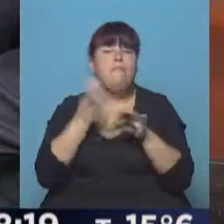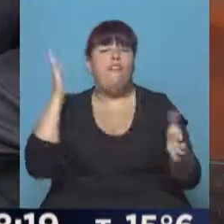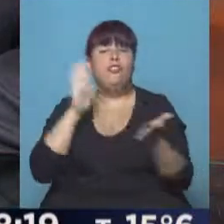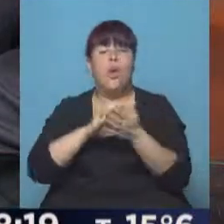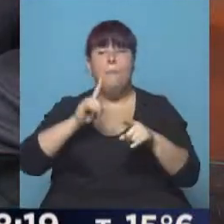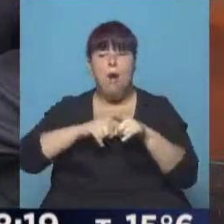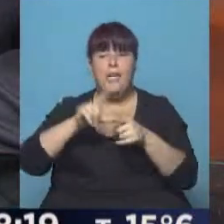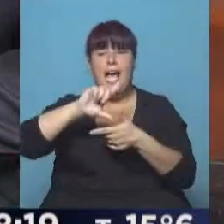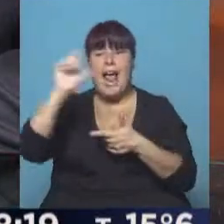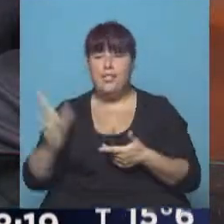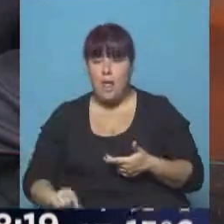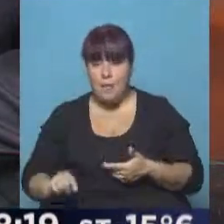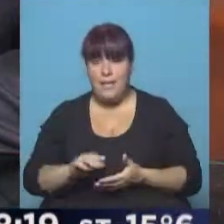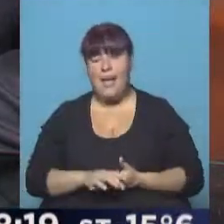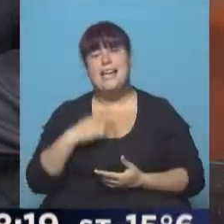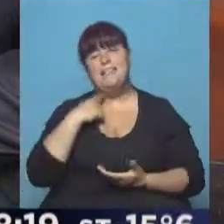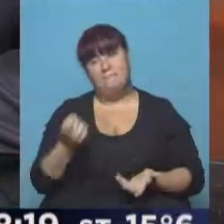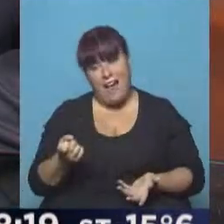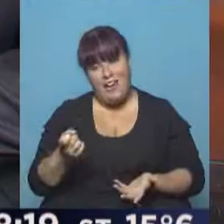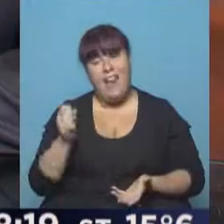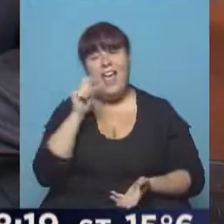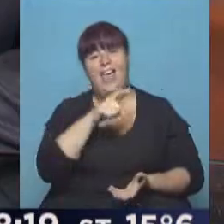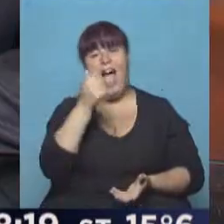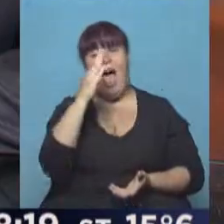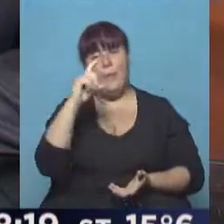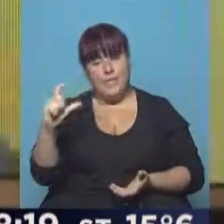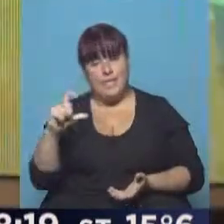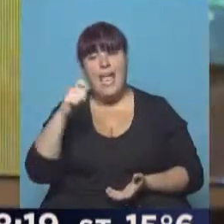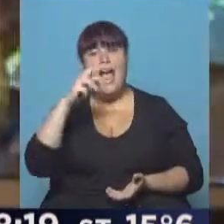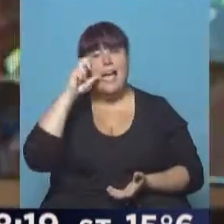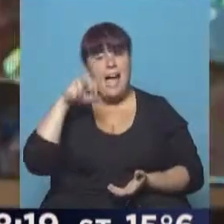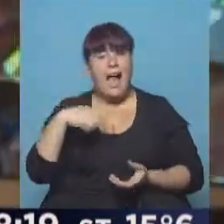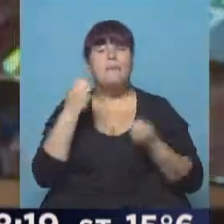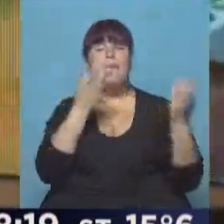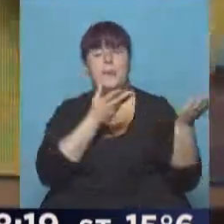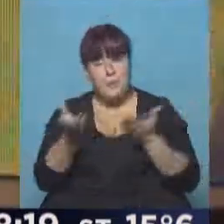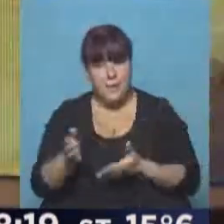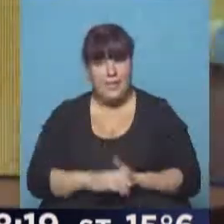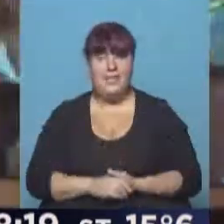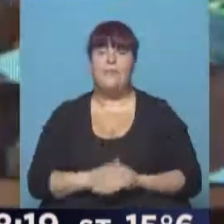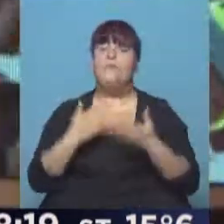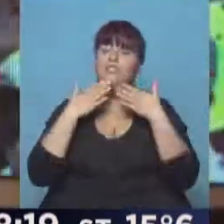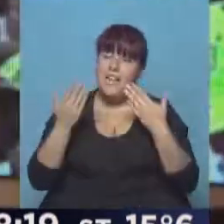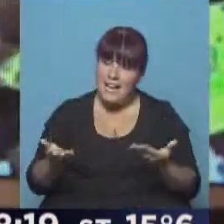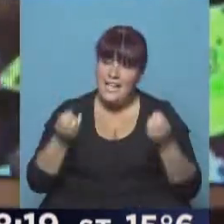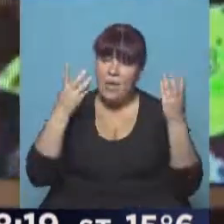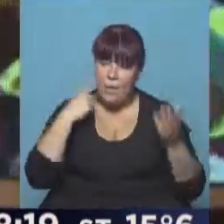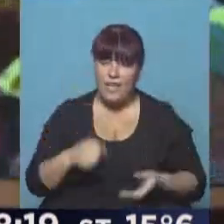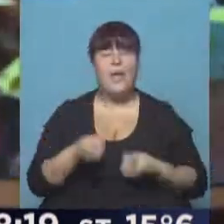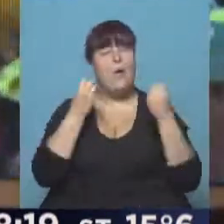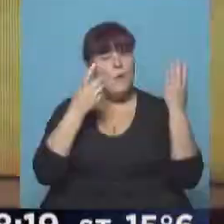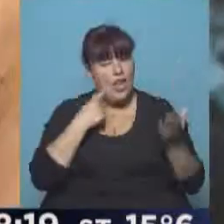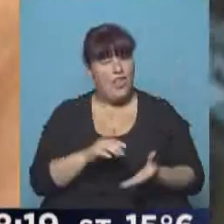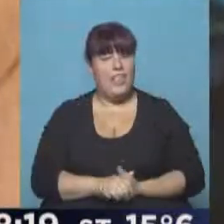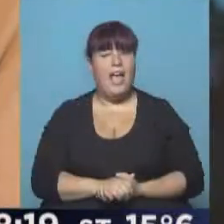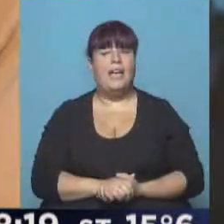en política latinoamericana española, corresponsal de ABC. Ella es Carmen de Carlos. Carmen, bienvenida. Muchas gracias, buenos días. Buenos